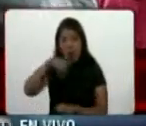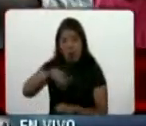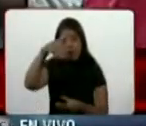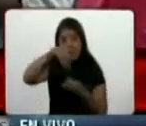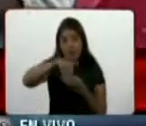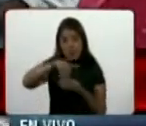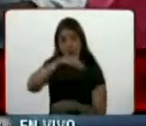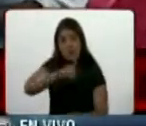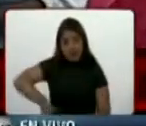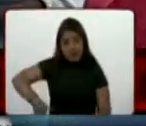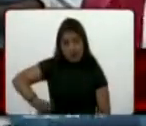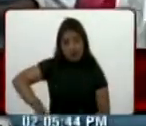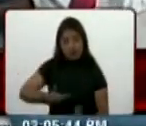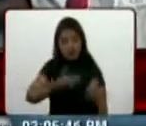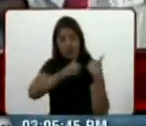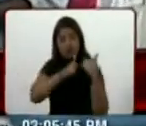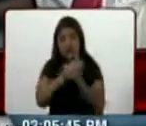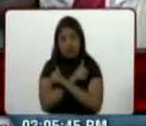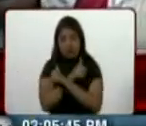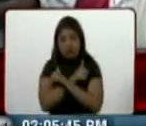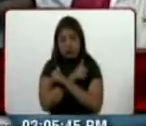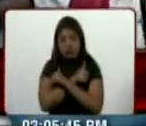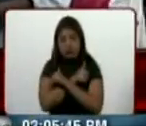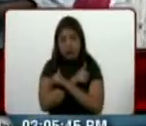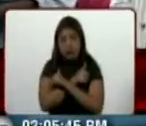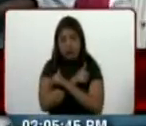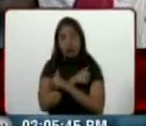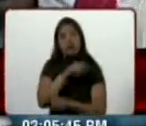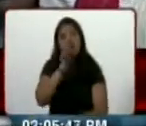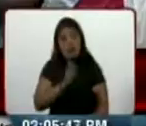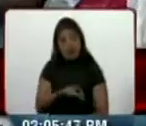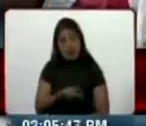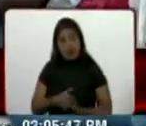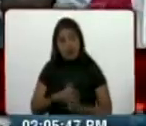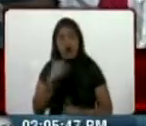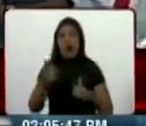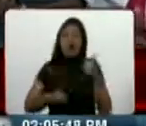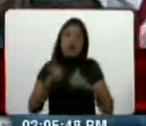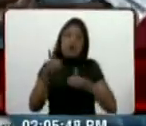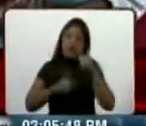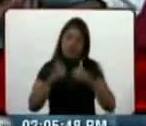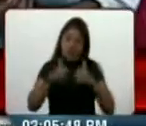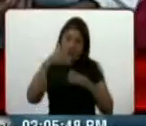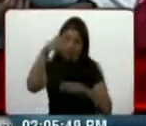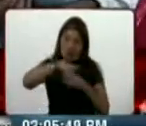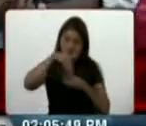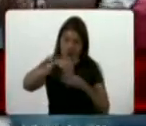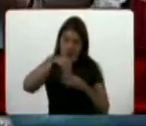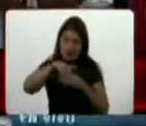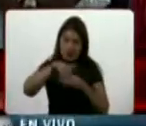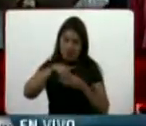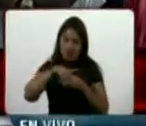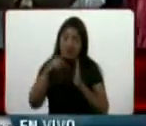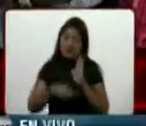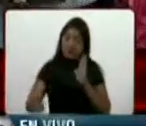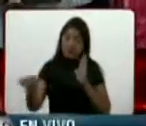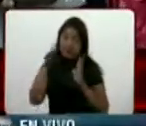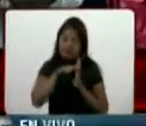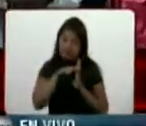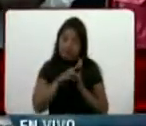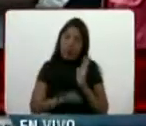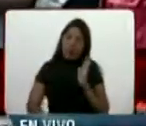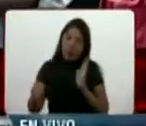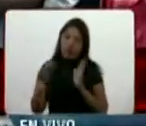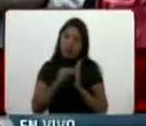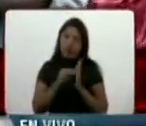presidente encargado de la República Bolivariana de Venezuela, sino también como candidato a estas elecciones, que repetimos, nuevamente marcan